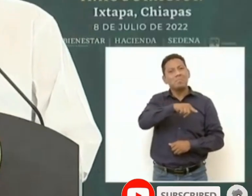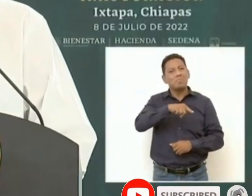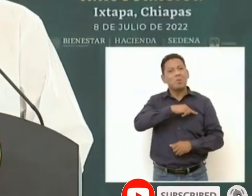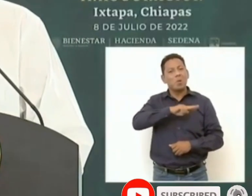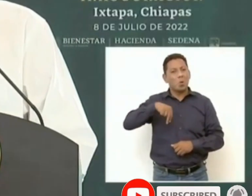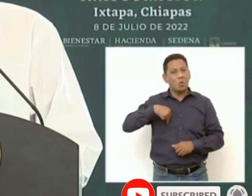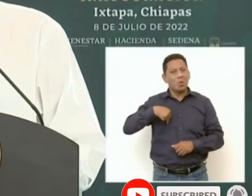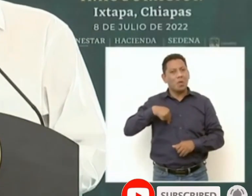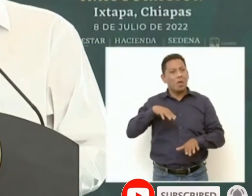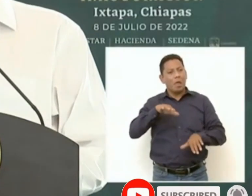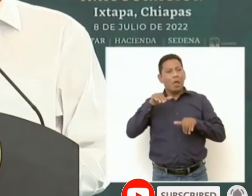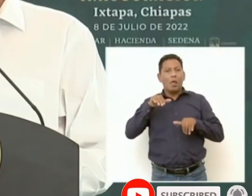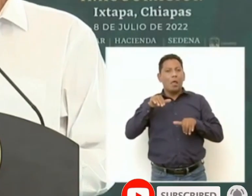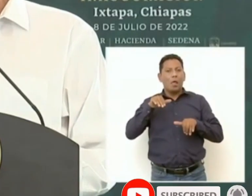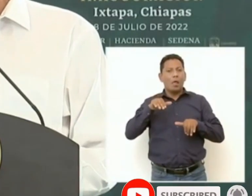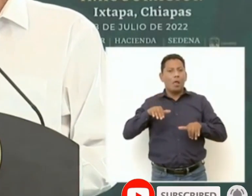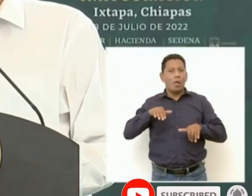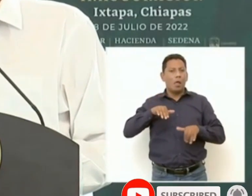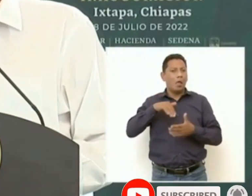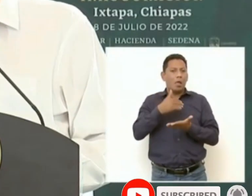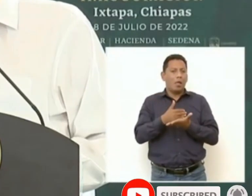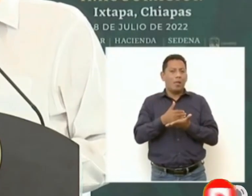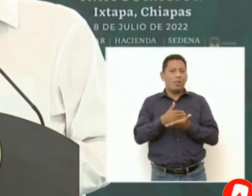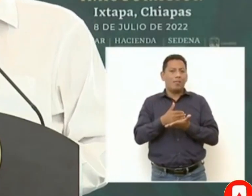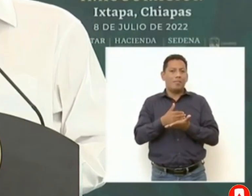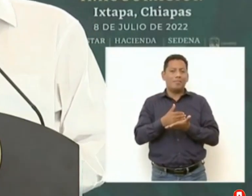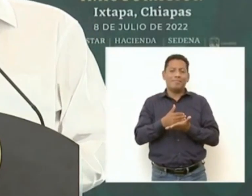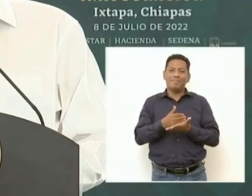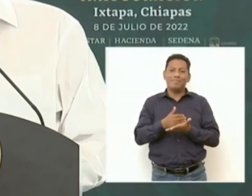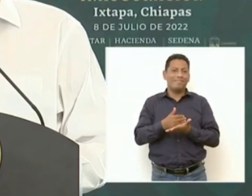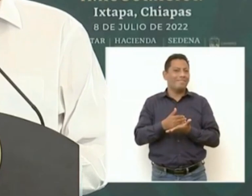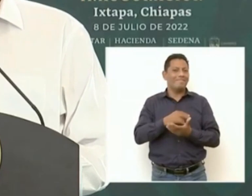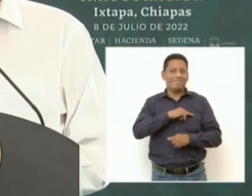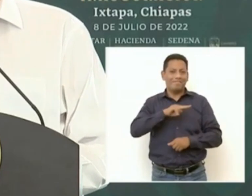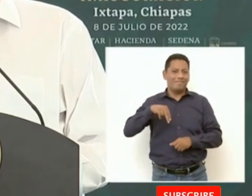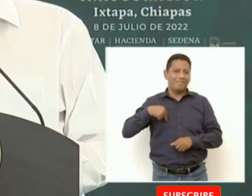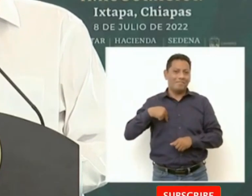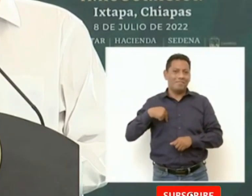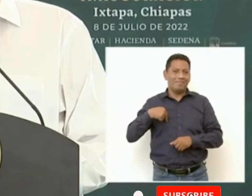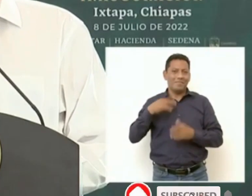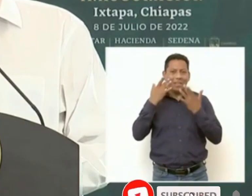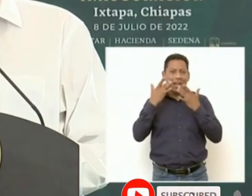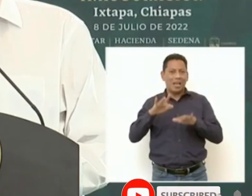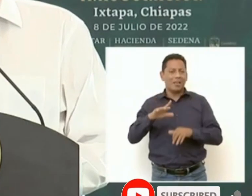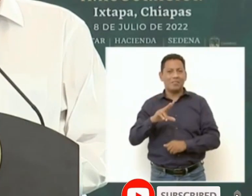diéramos por vencidos, con ganas de que nos hiciéramos a un lado,